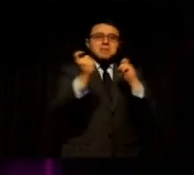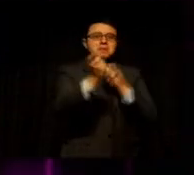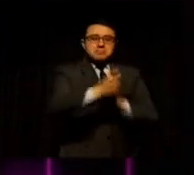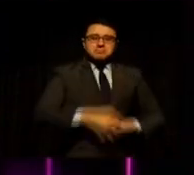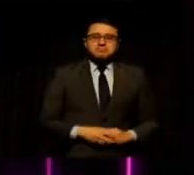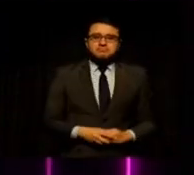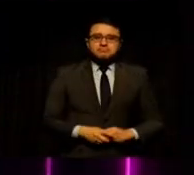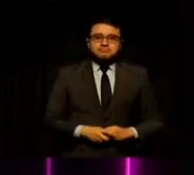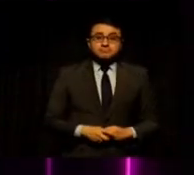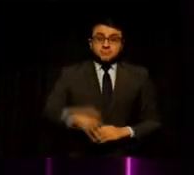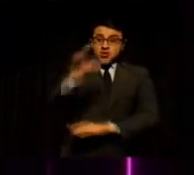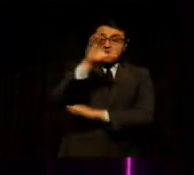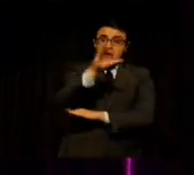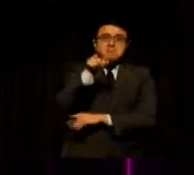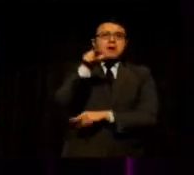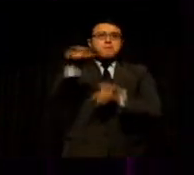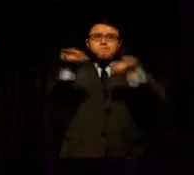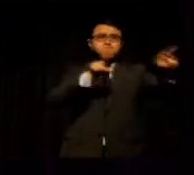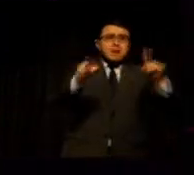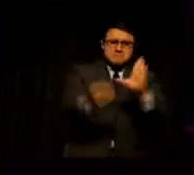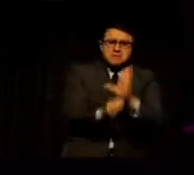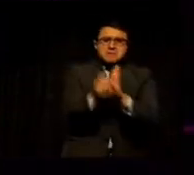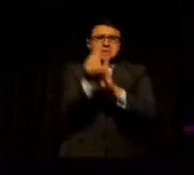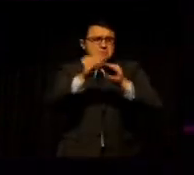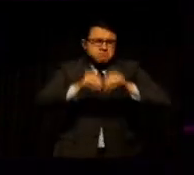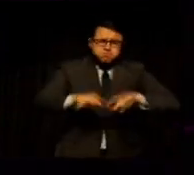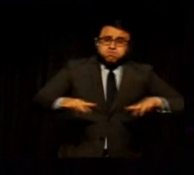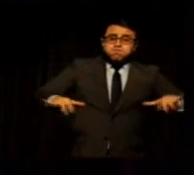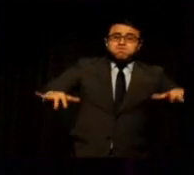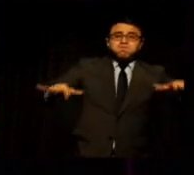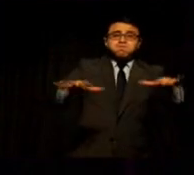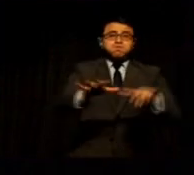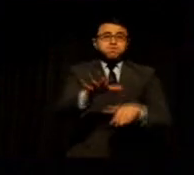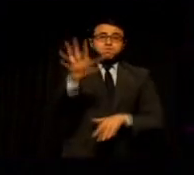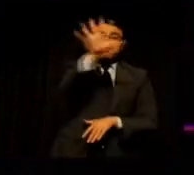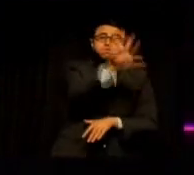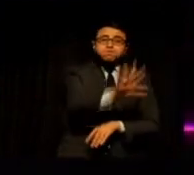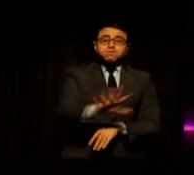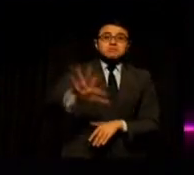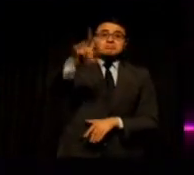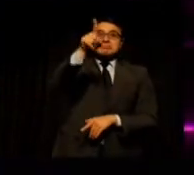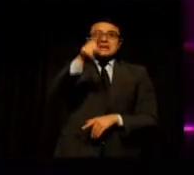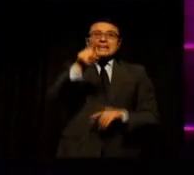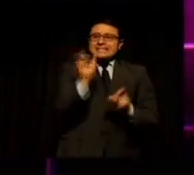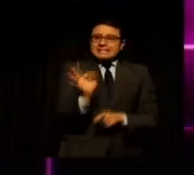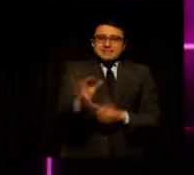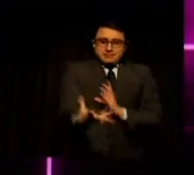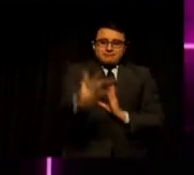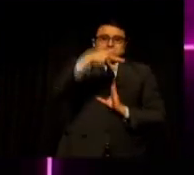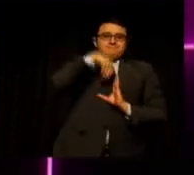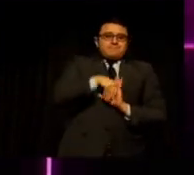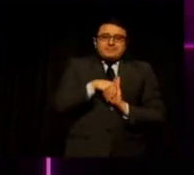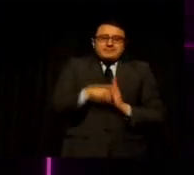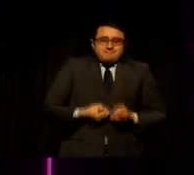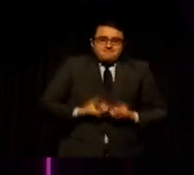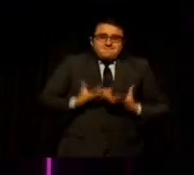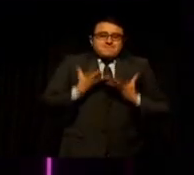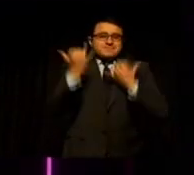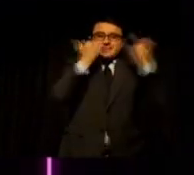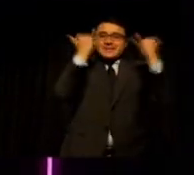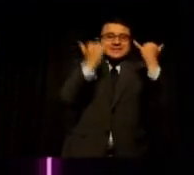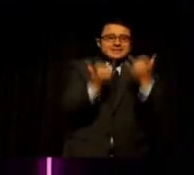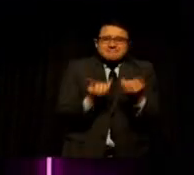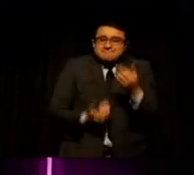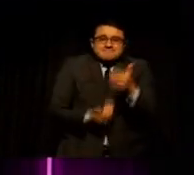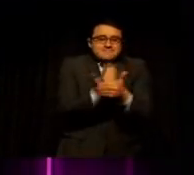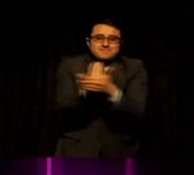es un país emprendedor y el emprendimiento ha estado siempre en su adn este ha sido un